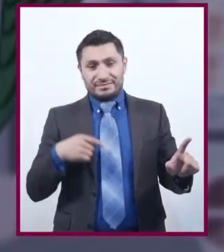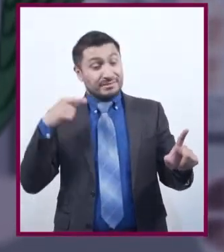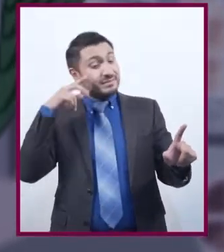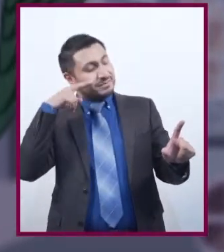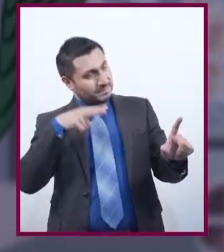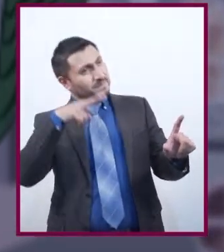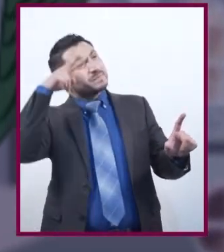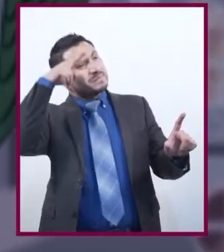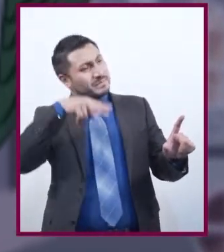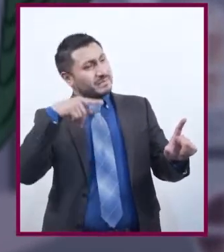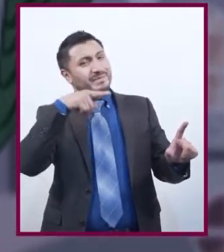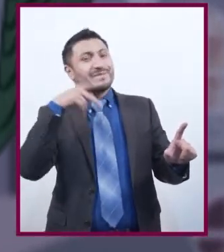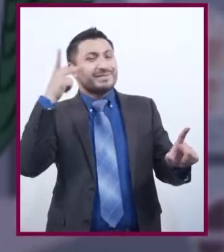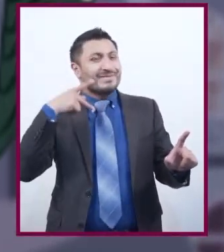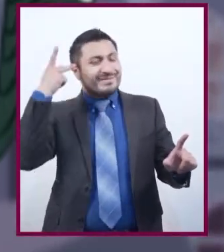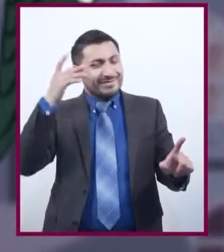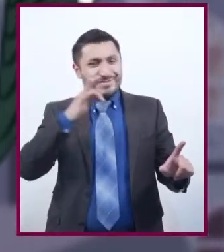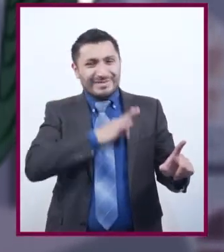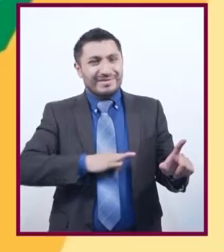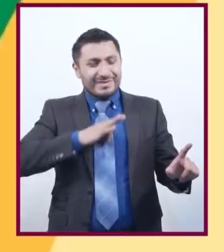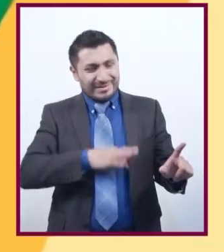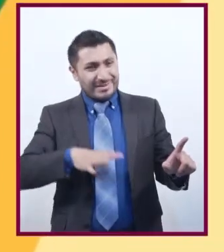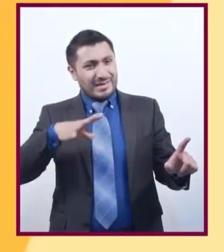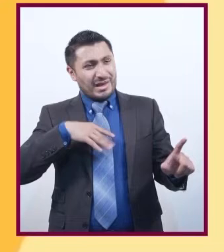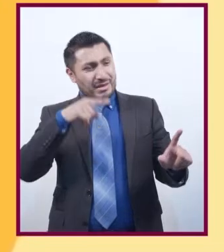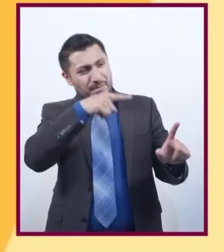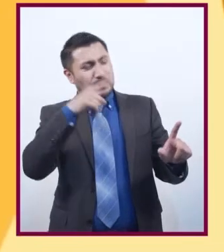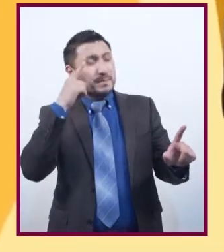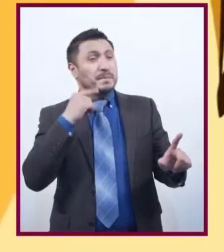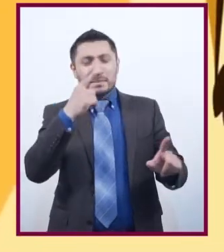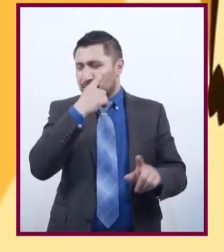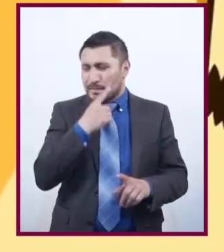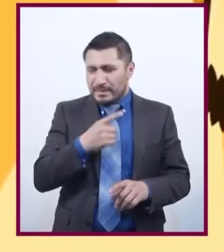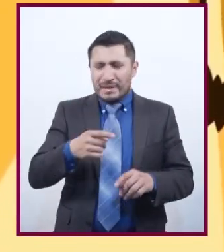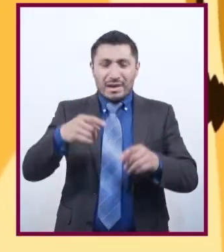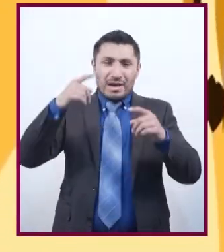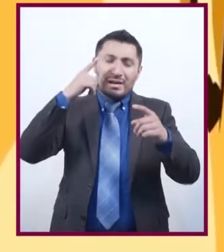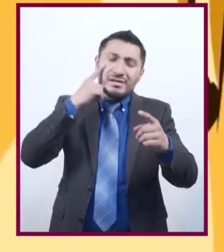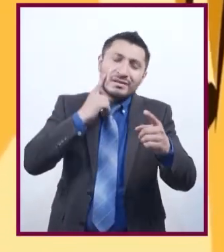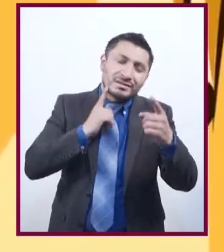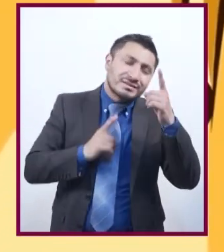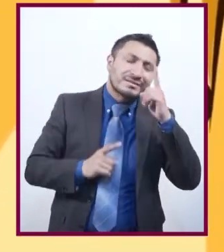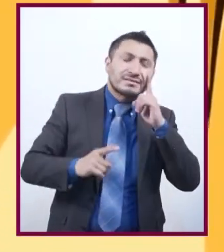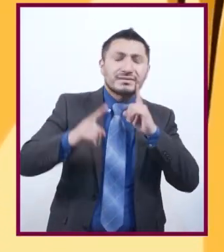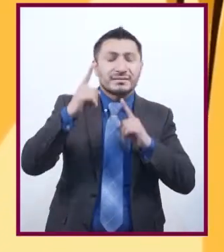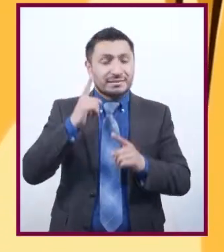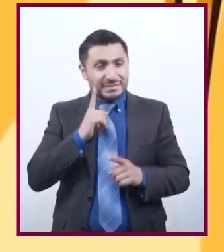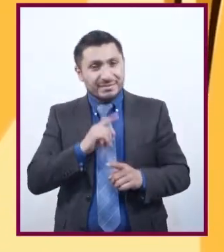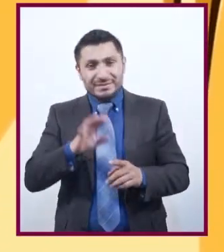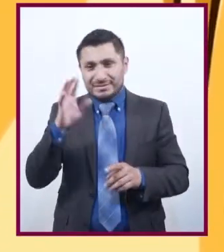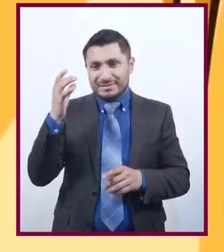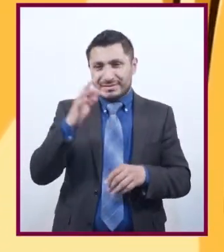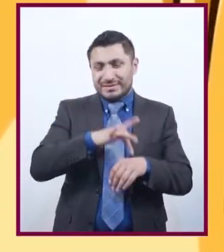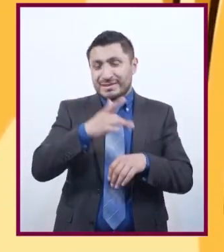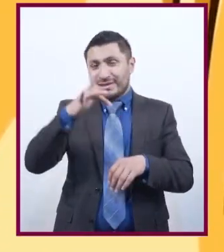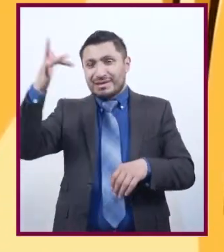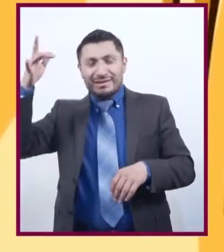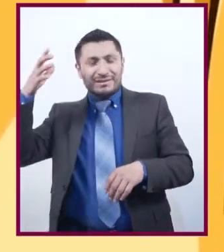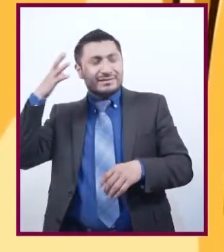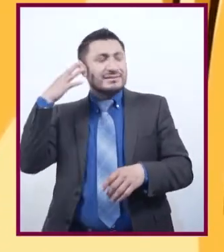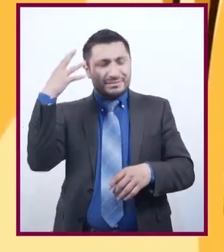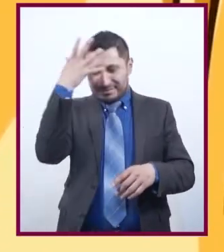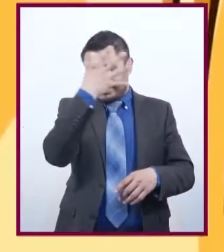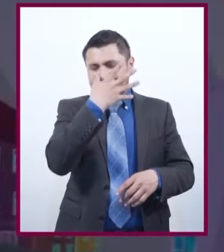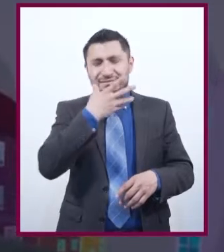de calor de la primavera los ojos del príncipe feliz estaban arrasados de lágrimas que corrían sobre sus mejillas de